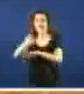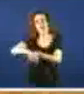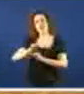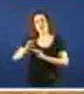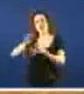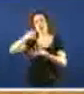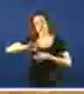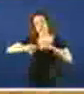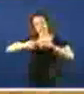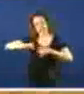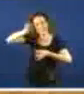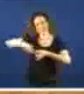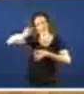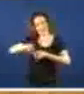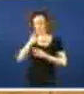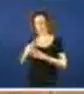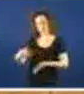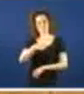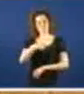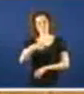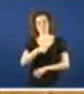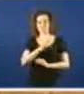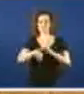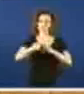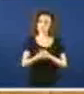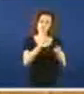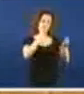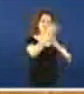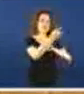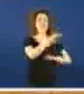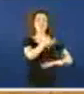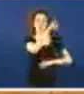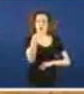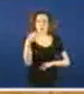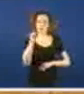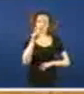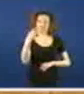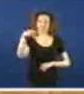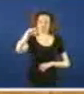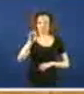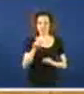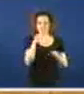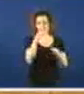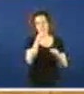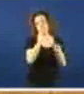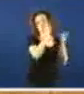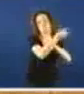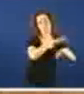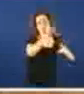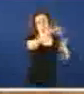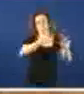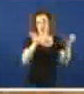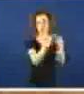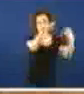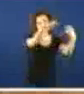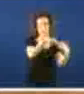ser. Despois dirixinme o señor Bárcenas, estuve nunha reunión con él para pedirlle Calviño, ayuda.